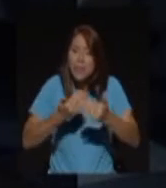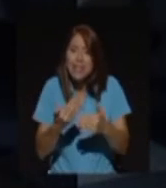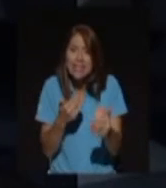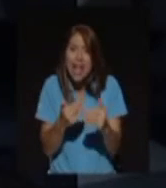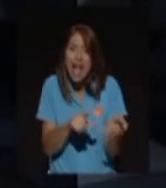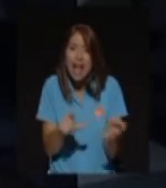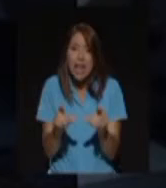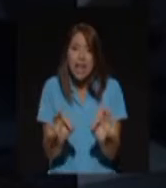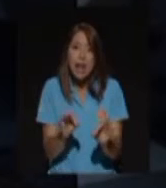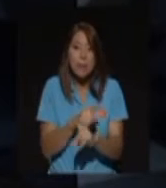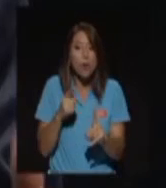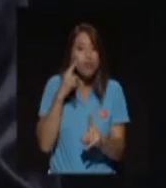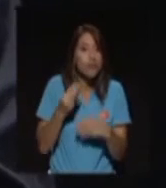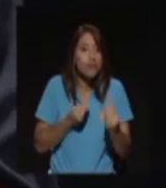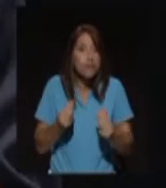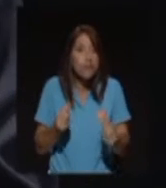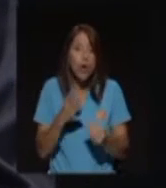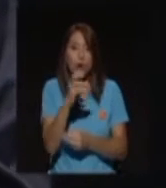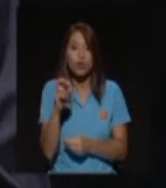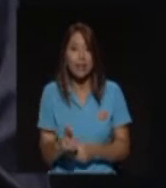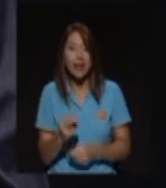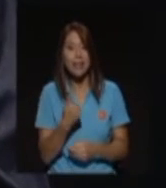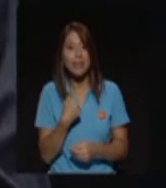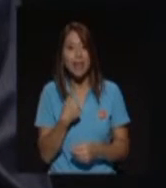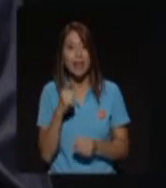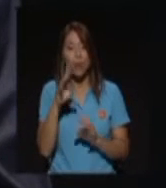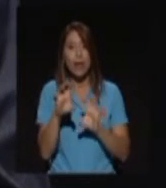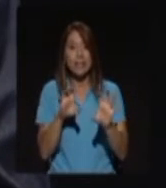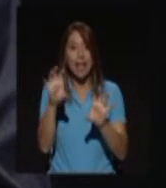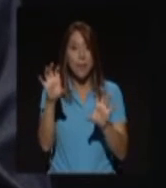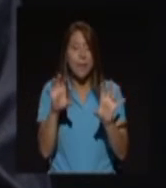digo, en veremos. O sea, Costa Rica tiene un esquema